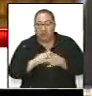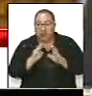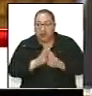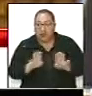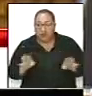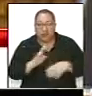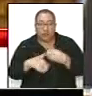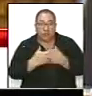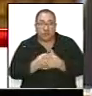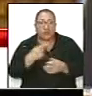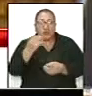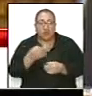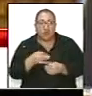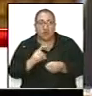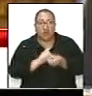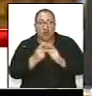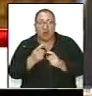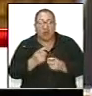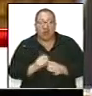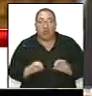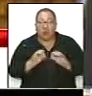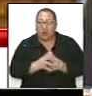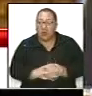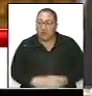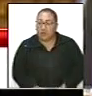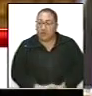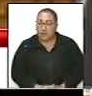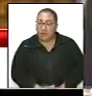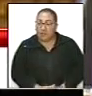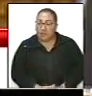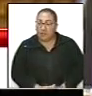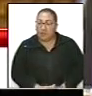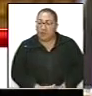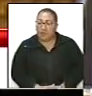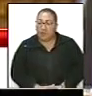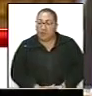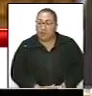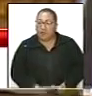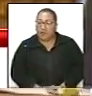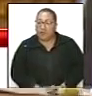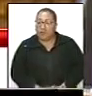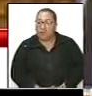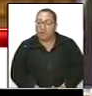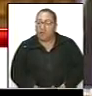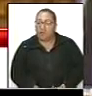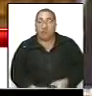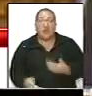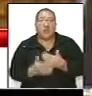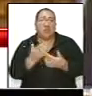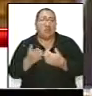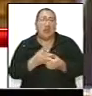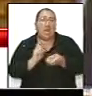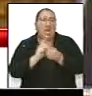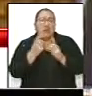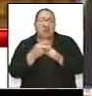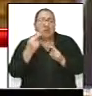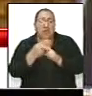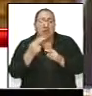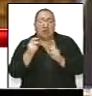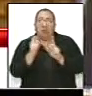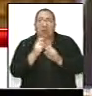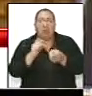lo que efectivamente es un cambio sustantivo de programa de un simple cambio de una denominación que no